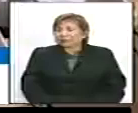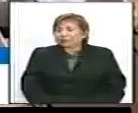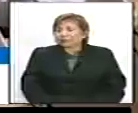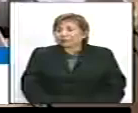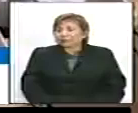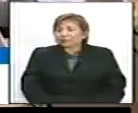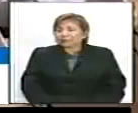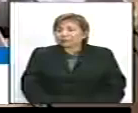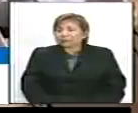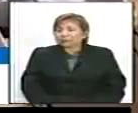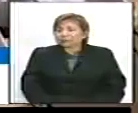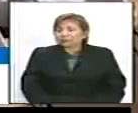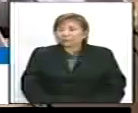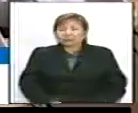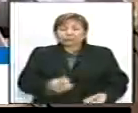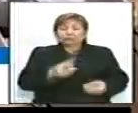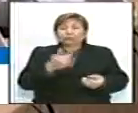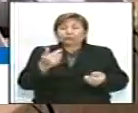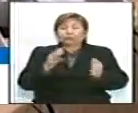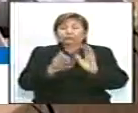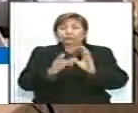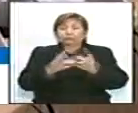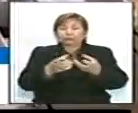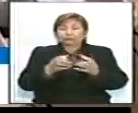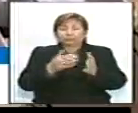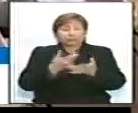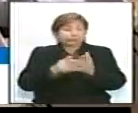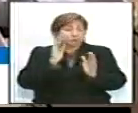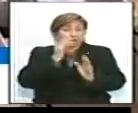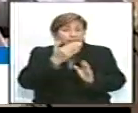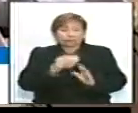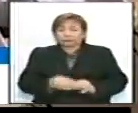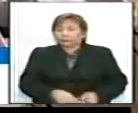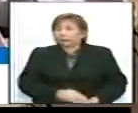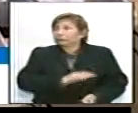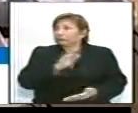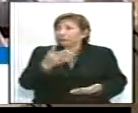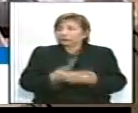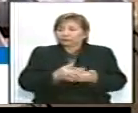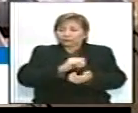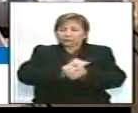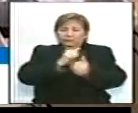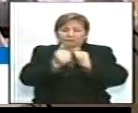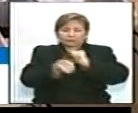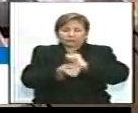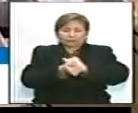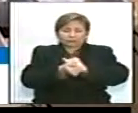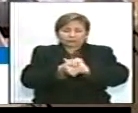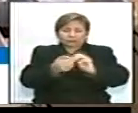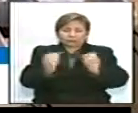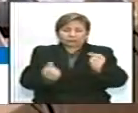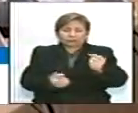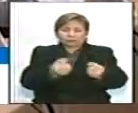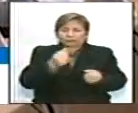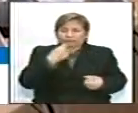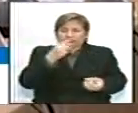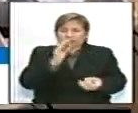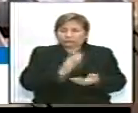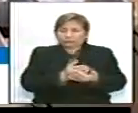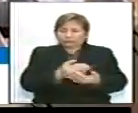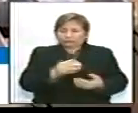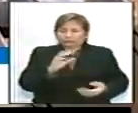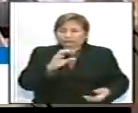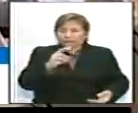Ese es otro tema, el contralor, que le corresponde a usted también, me parece. Es todo el cableado que hay por todas las calles de Lima. Yo lo he pedido para el